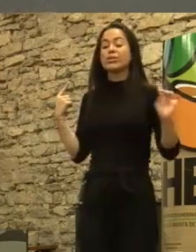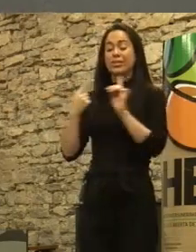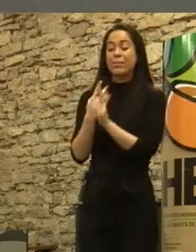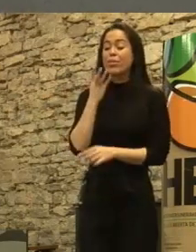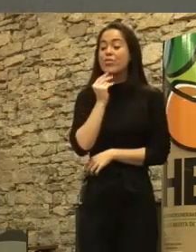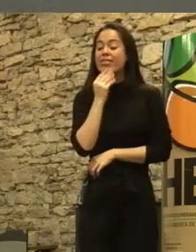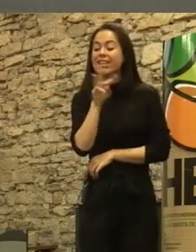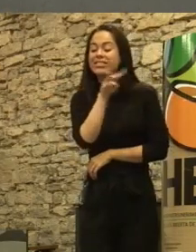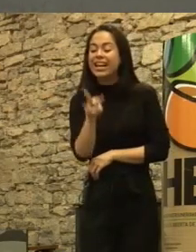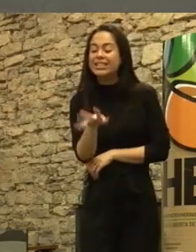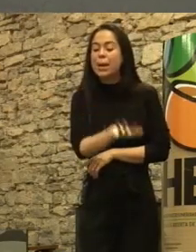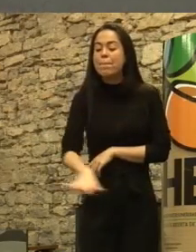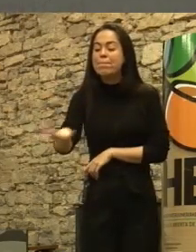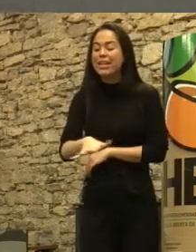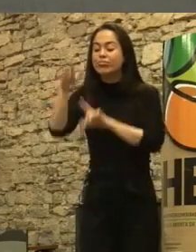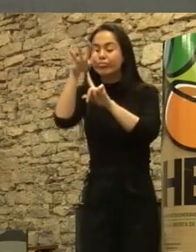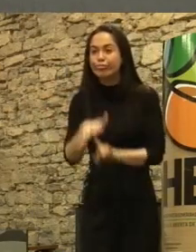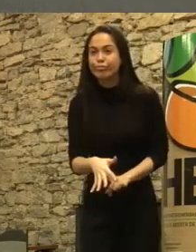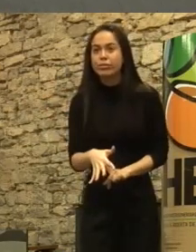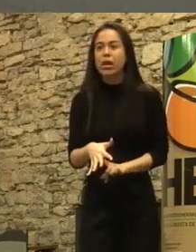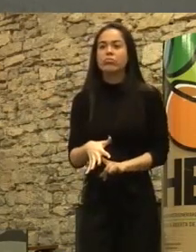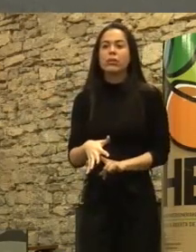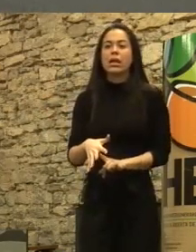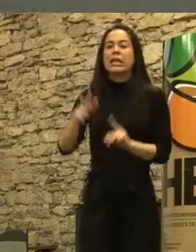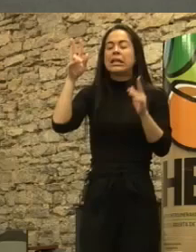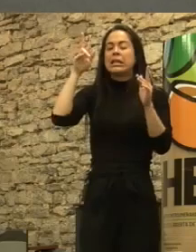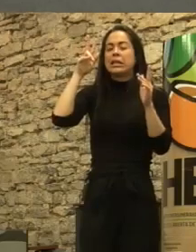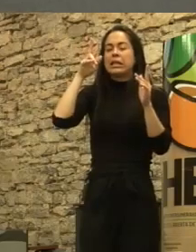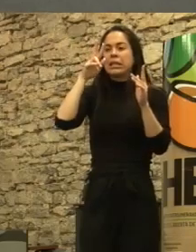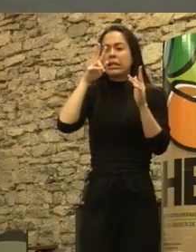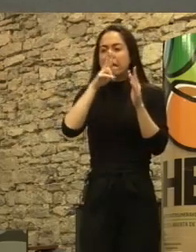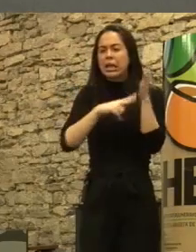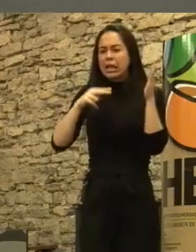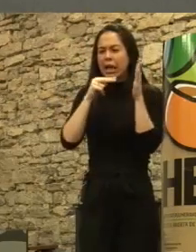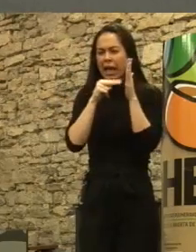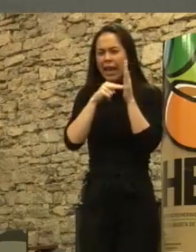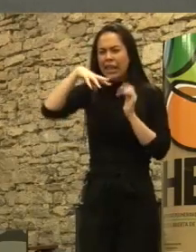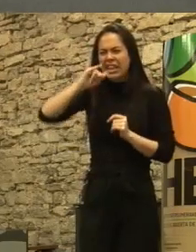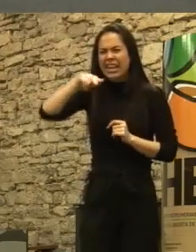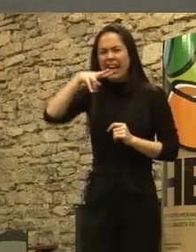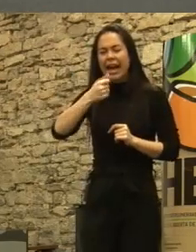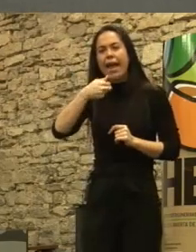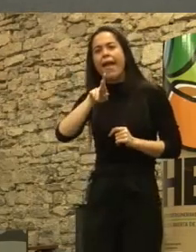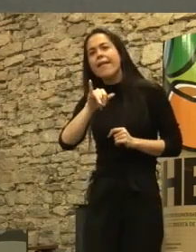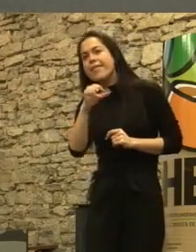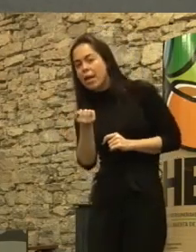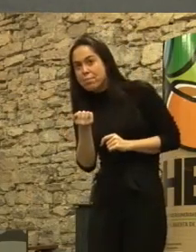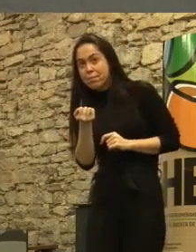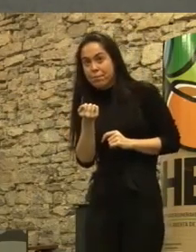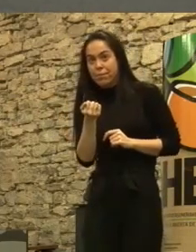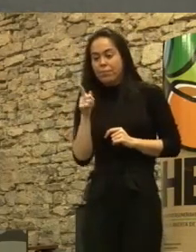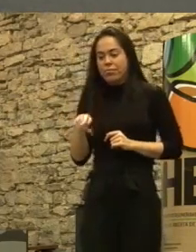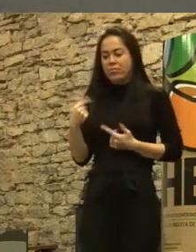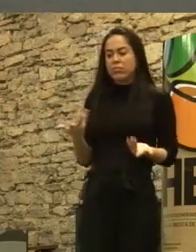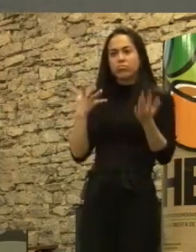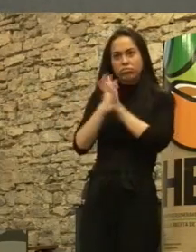3 años en barrios marginales de Nigeria, mediré mi resultado en número de niños cuya vida he sido capaz